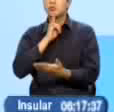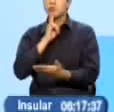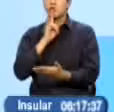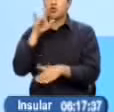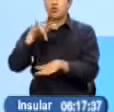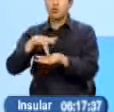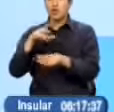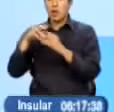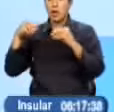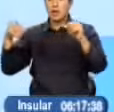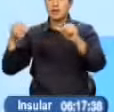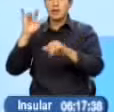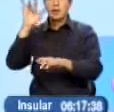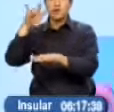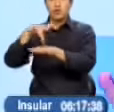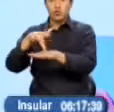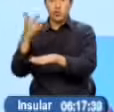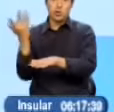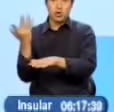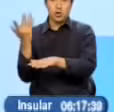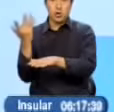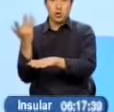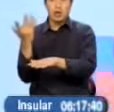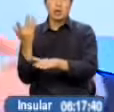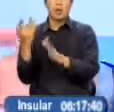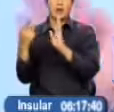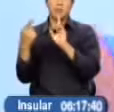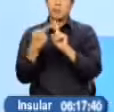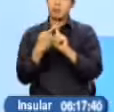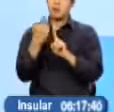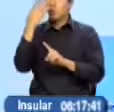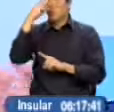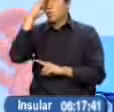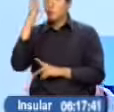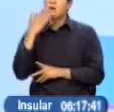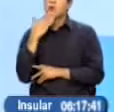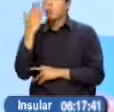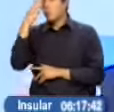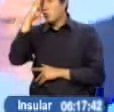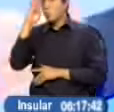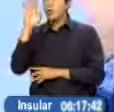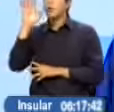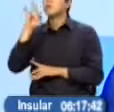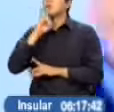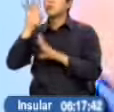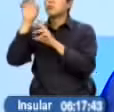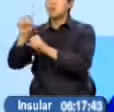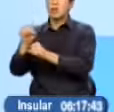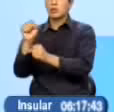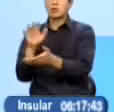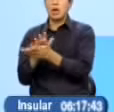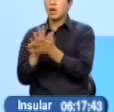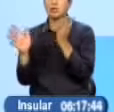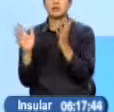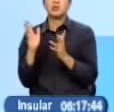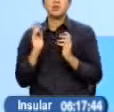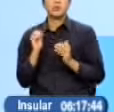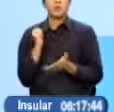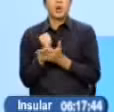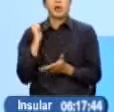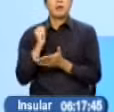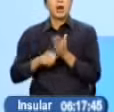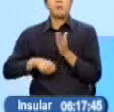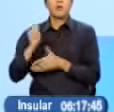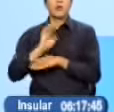creemos primero que hay una discriminación hacia nuestros países como asia cuba llega a un cubano en eeuu le dan la residencia y al poco tiempo la nacionalidad con el